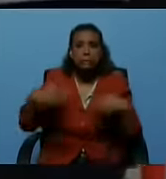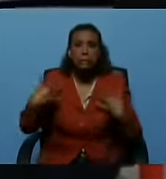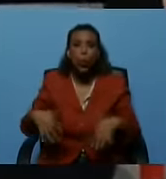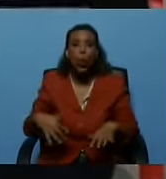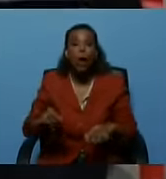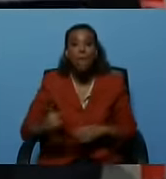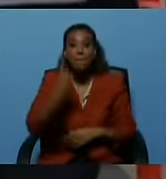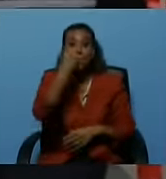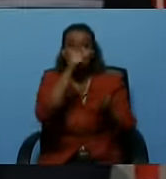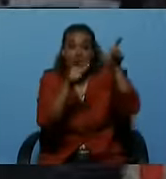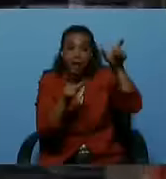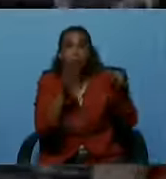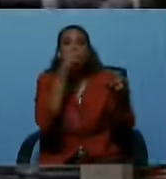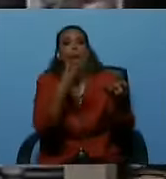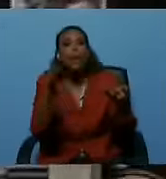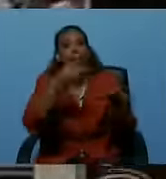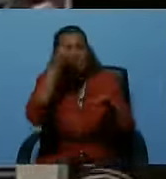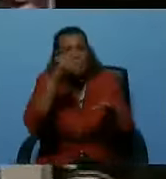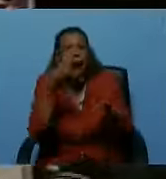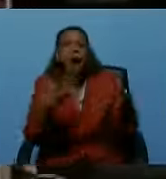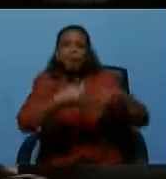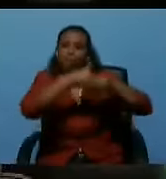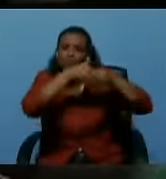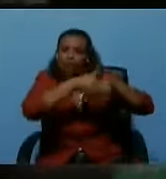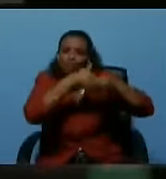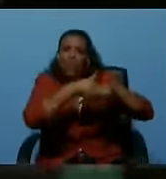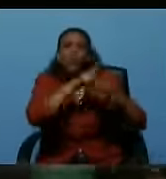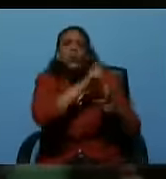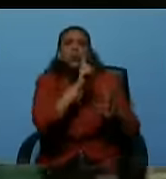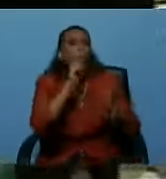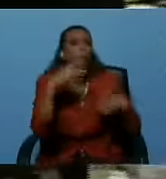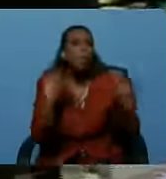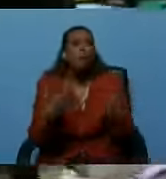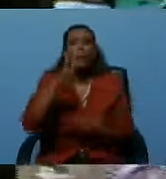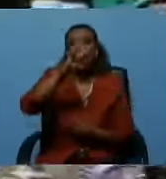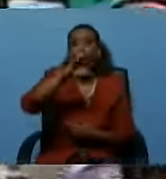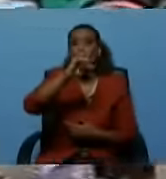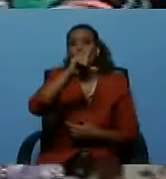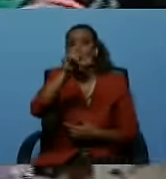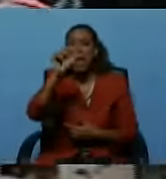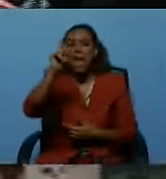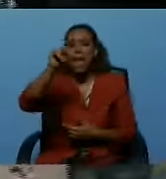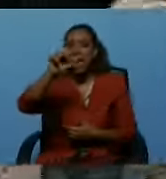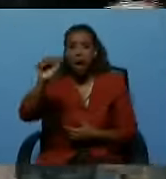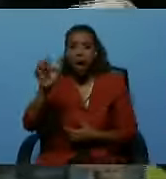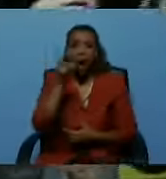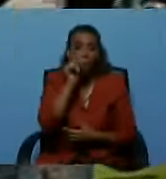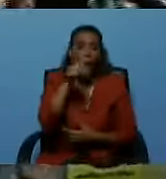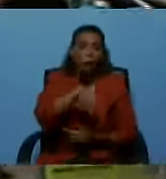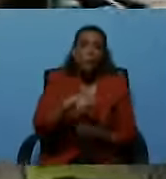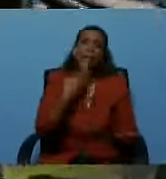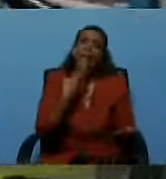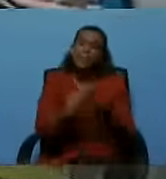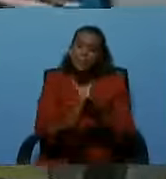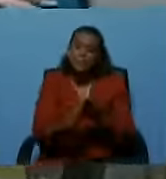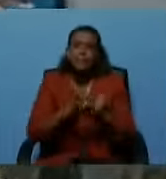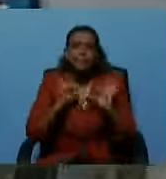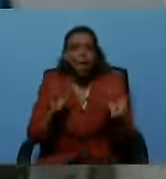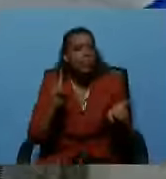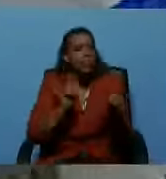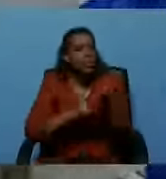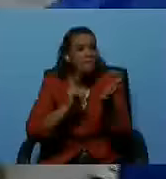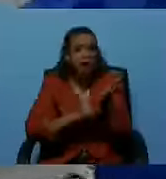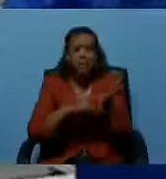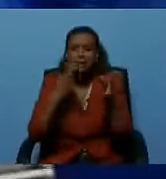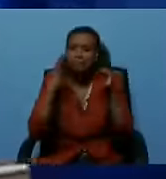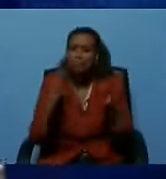el primero de ellos. Buenas tardes, ¿cómo estás? Mucho gusto. ¿Cómo es tu nombre? William Joanderson Pérez Jiménez. Bueno, agradecido porque de verdad